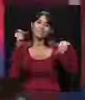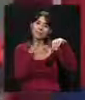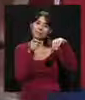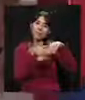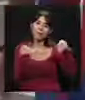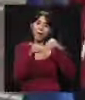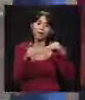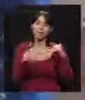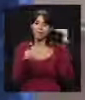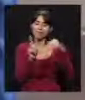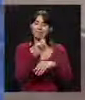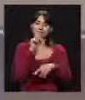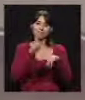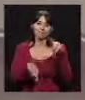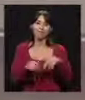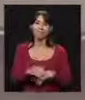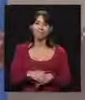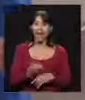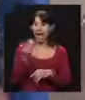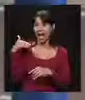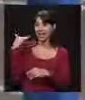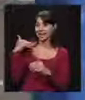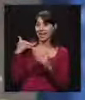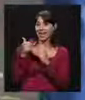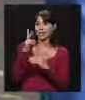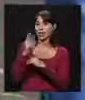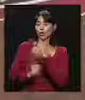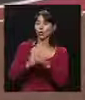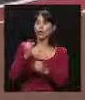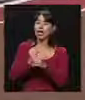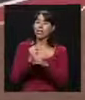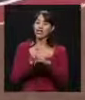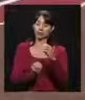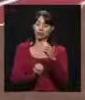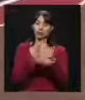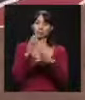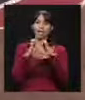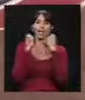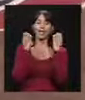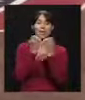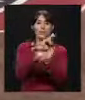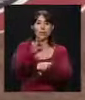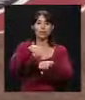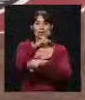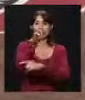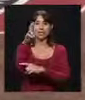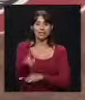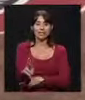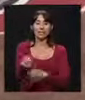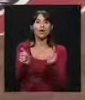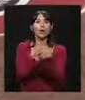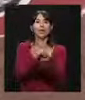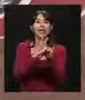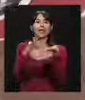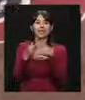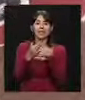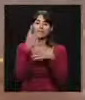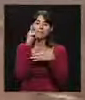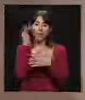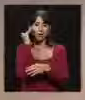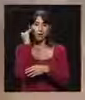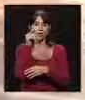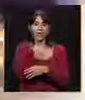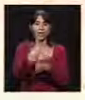cómo era la zona la experiencia para los jugadores del goal ball es lo más valioso que pudieran llevarse de estas justas para centroamericanas